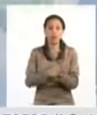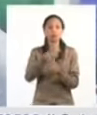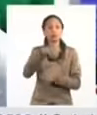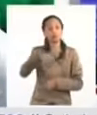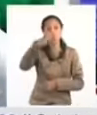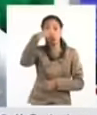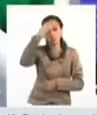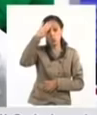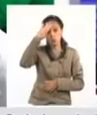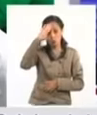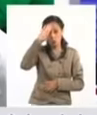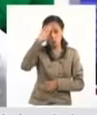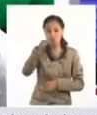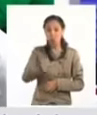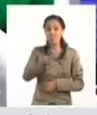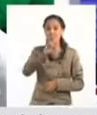un